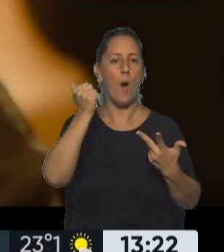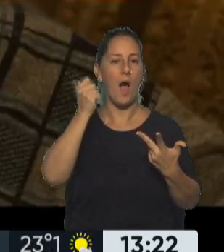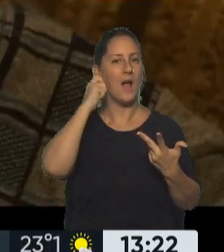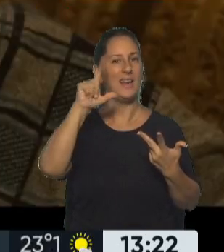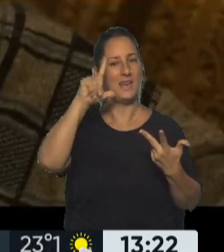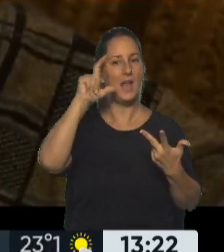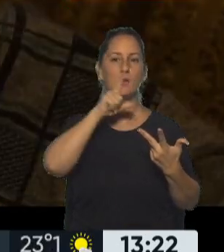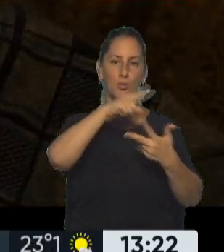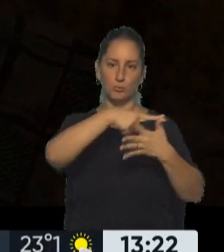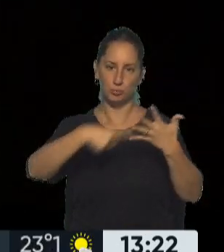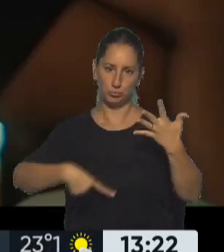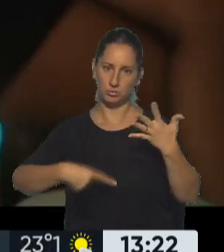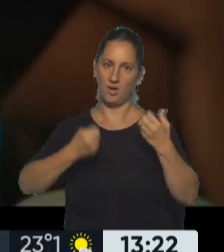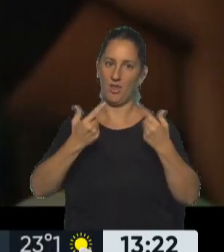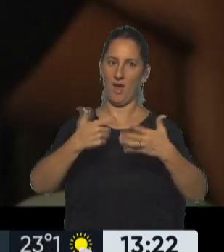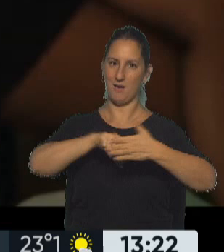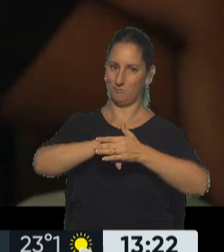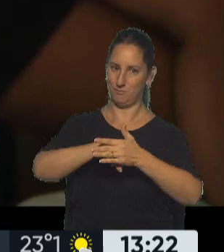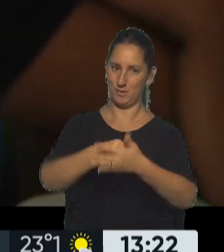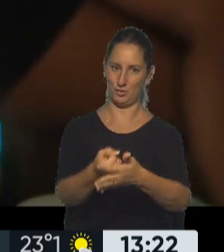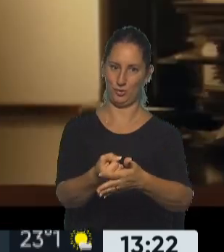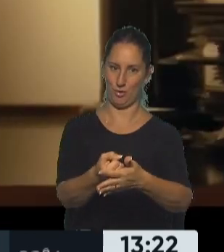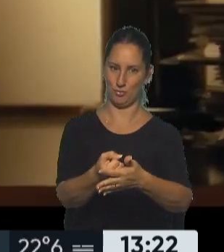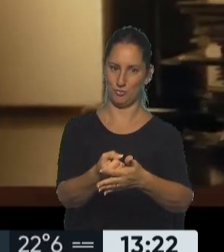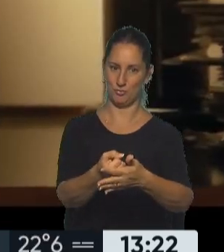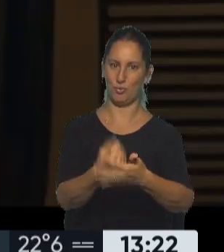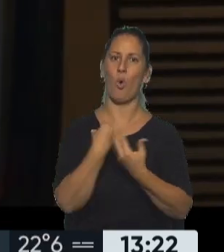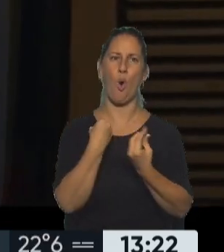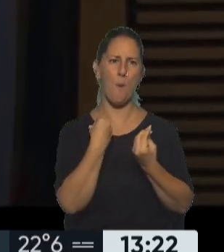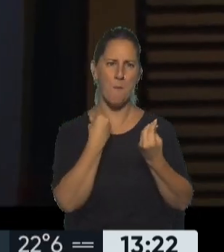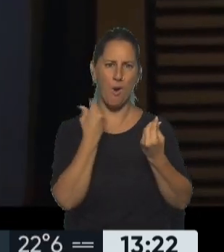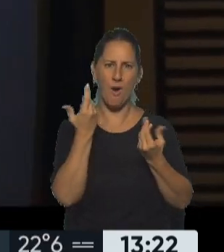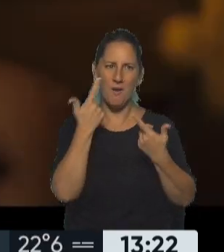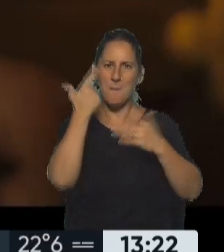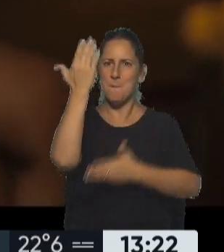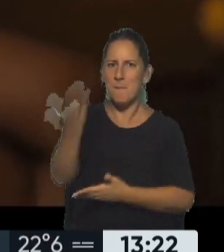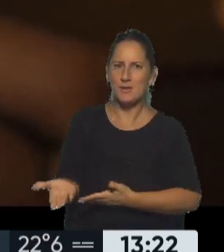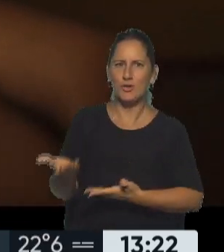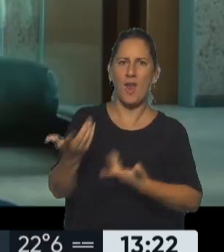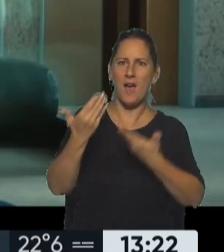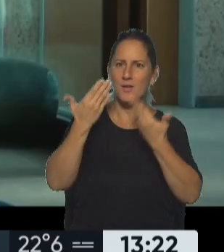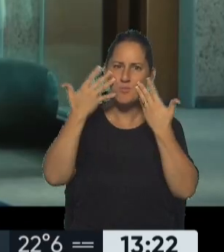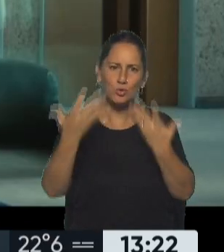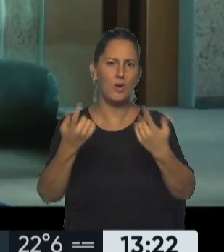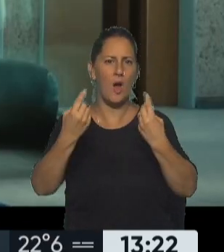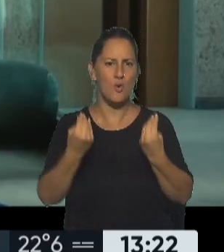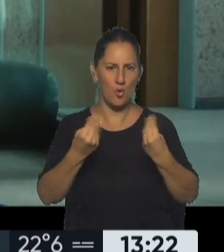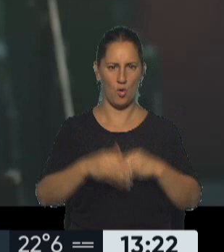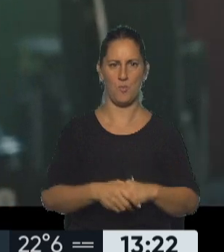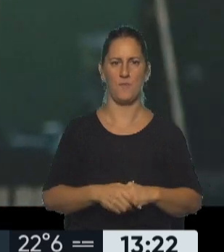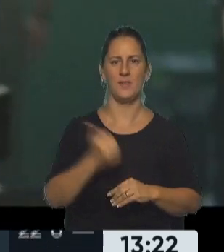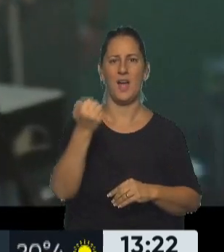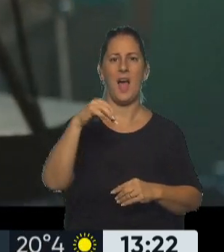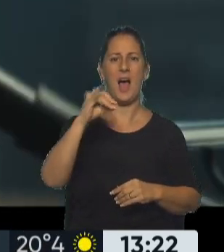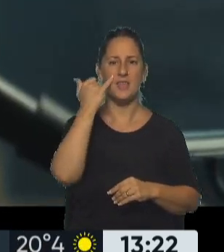Bueno, le metían una presión a la cosa en cómo los íbamos a retratar y todo lo que eso implicaba. Que Andy Chango